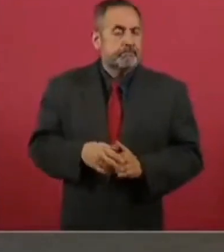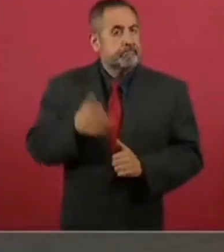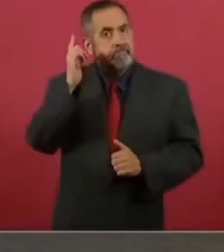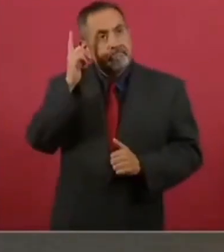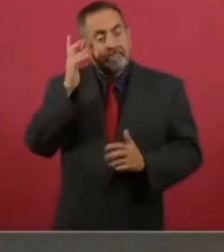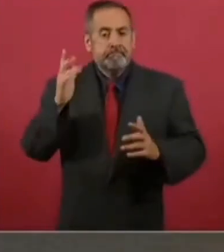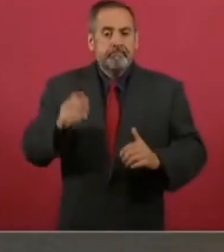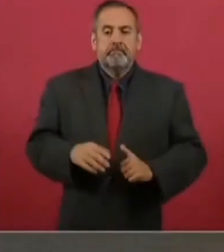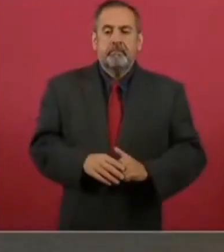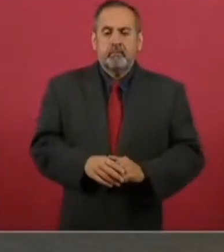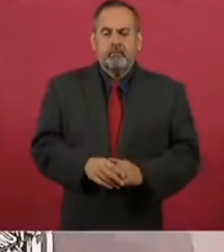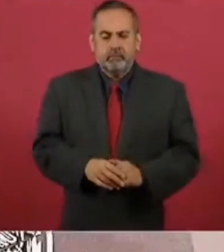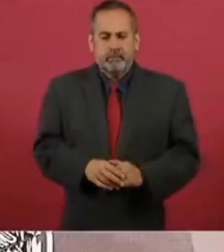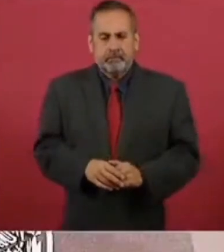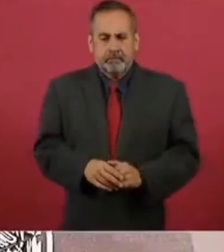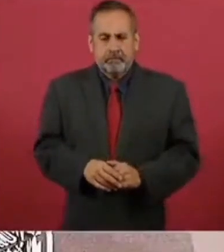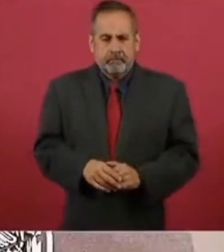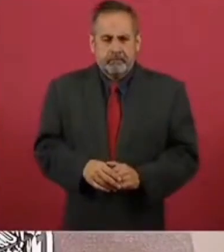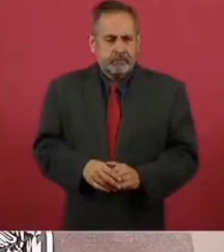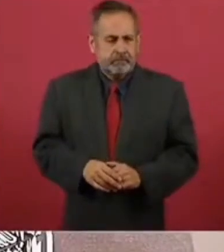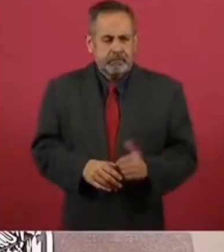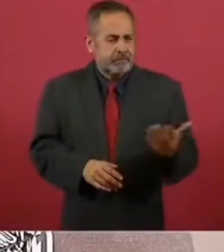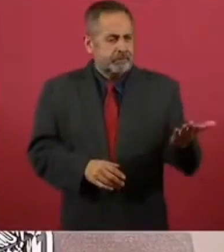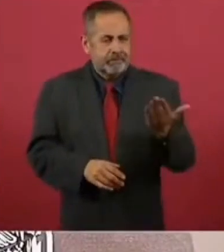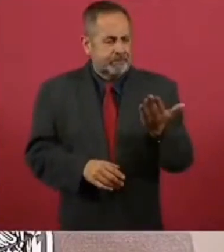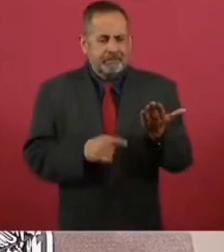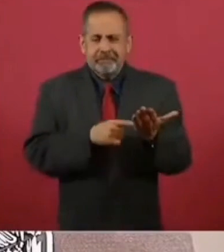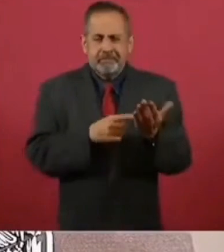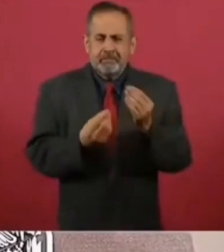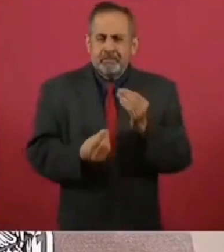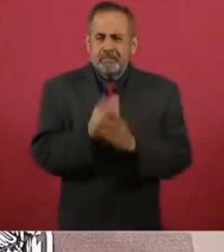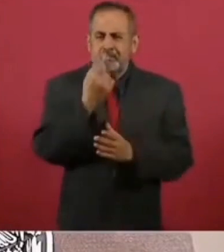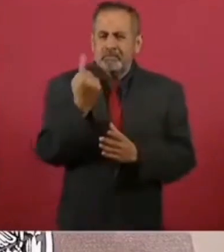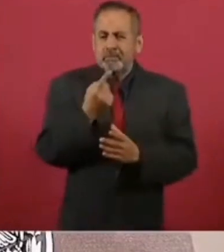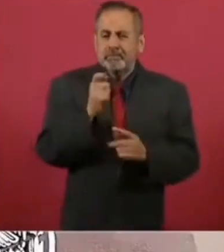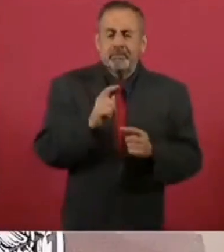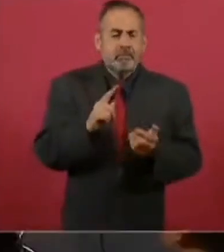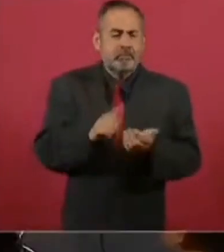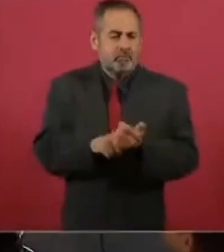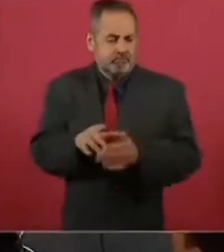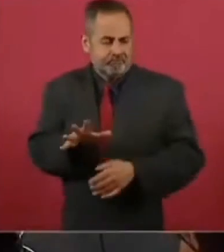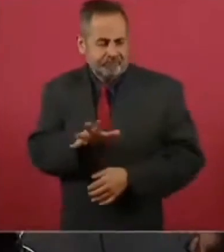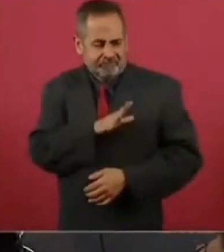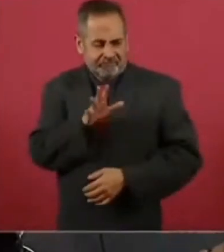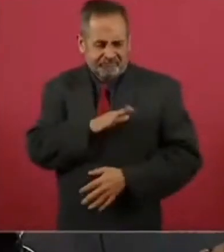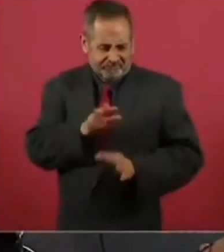porque ¿qué ofrecerían? Calidad.